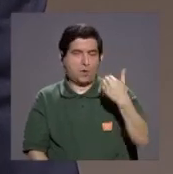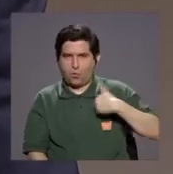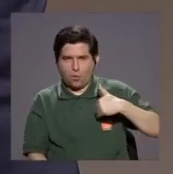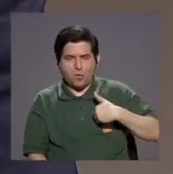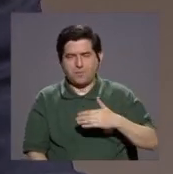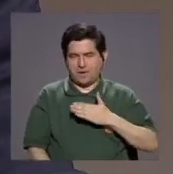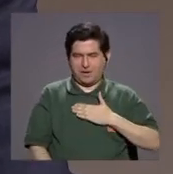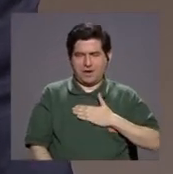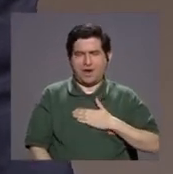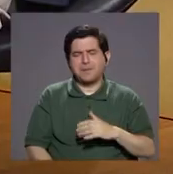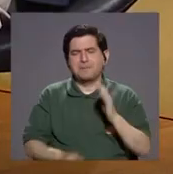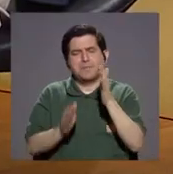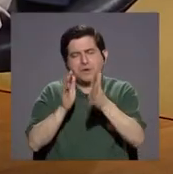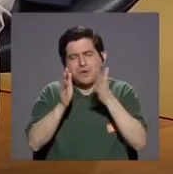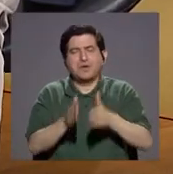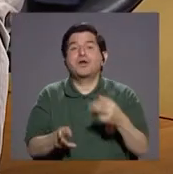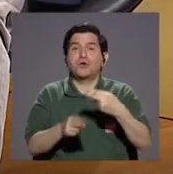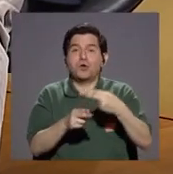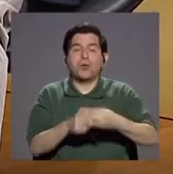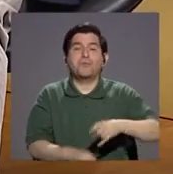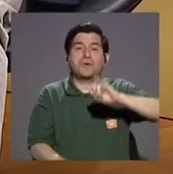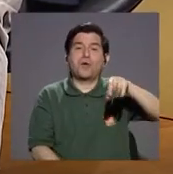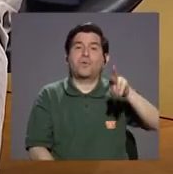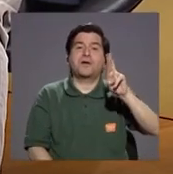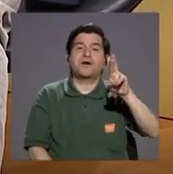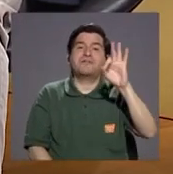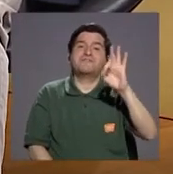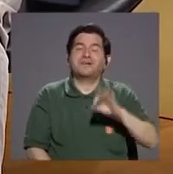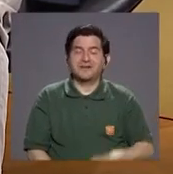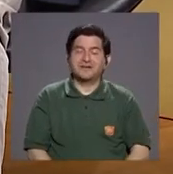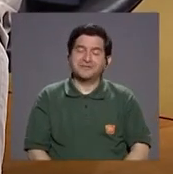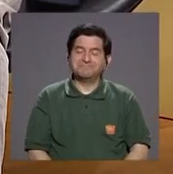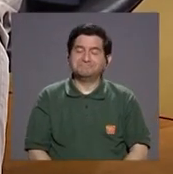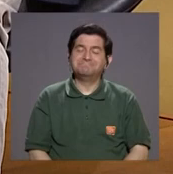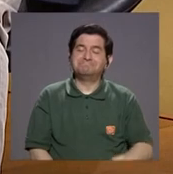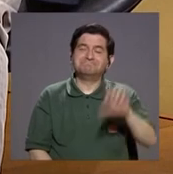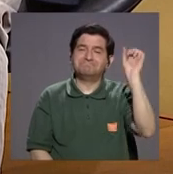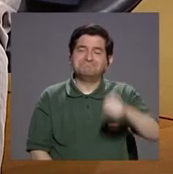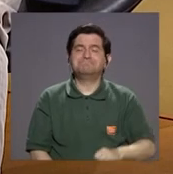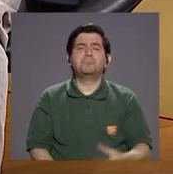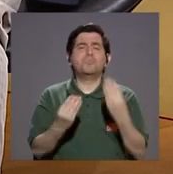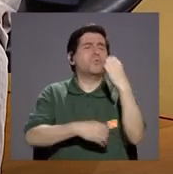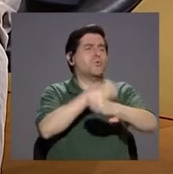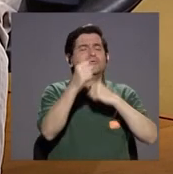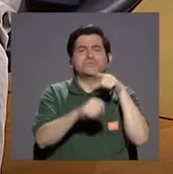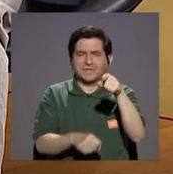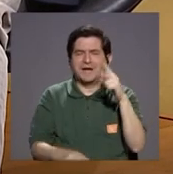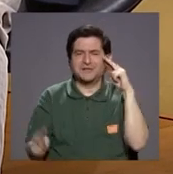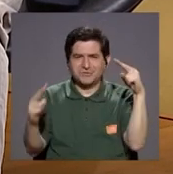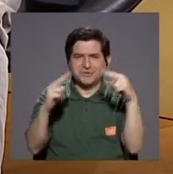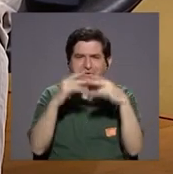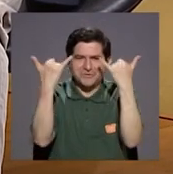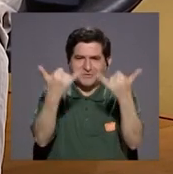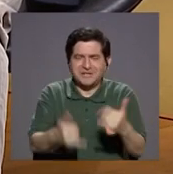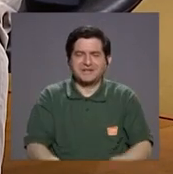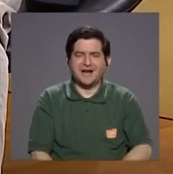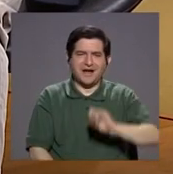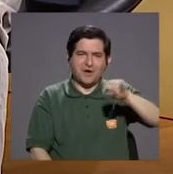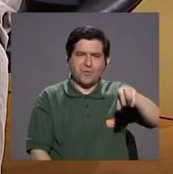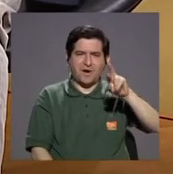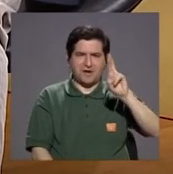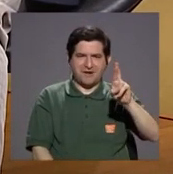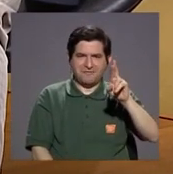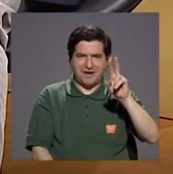que yo tuve en mi vida se llamó juan rafael vargas así que son muchos años de conocernos de